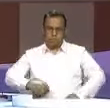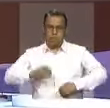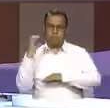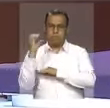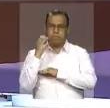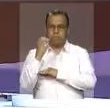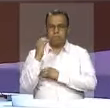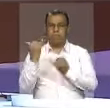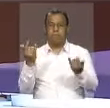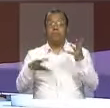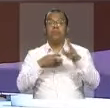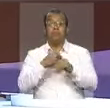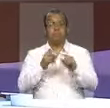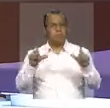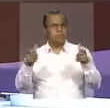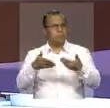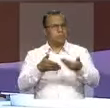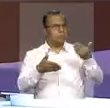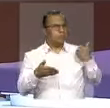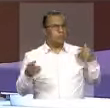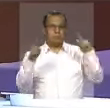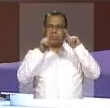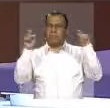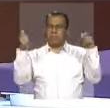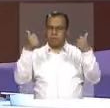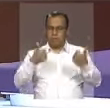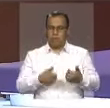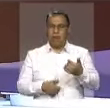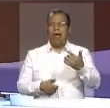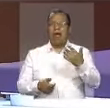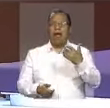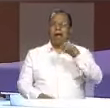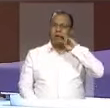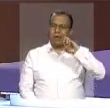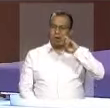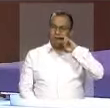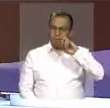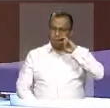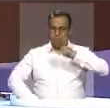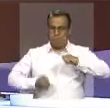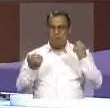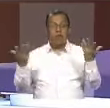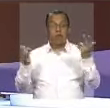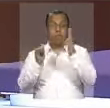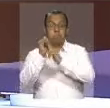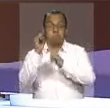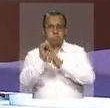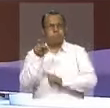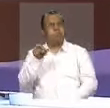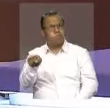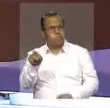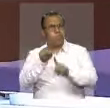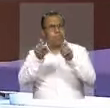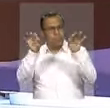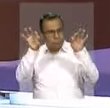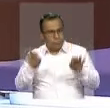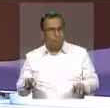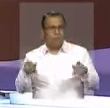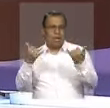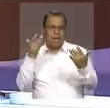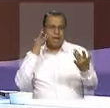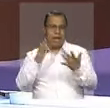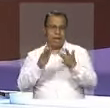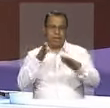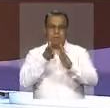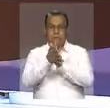Hace pocos días en este mismo programa hicimos un especial periodístico sobre el consumo de carne en Bogotá. Lo encuentran en YouTube y hacíamos ese especial a propósito del